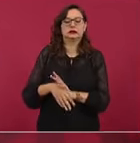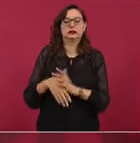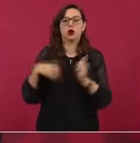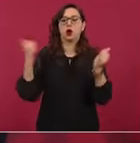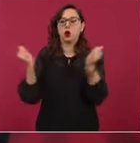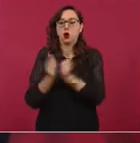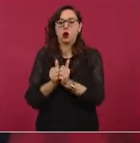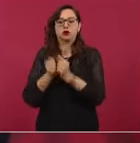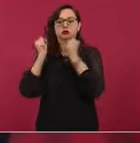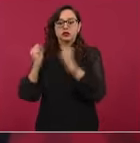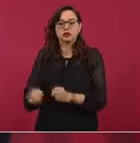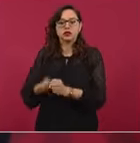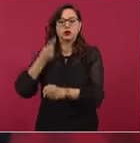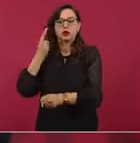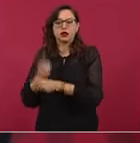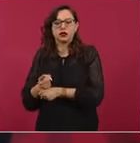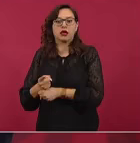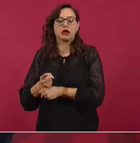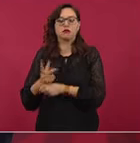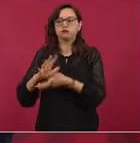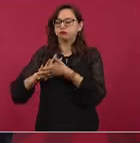la seguridad,